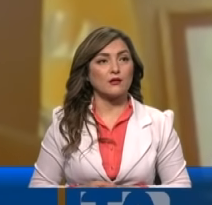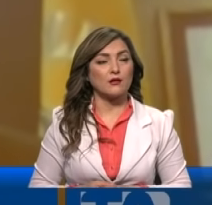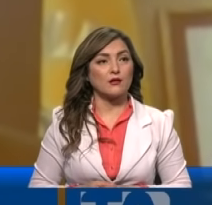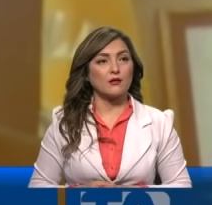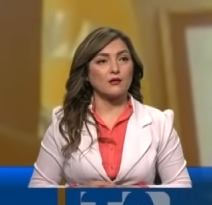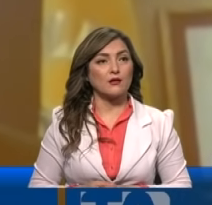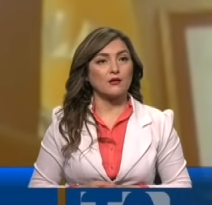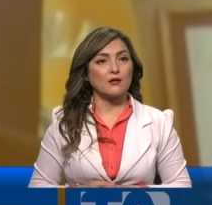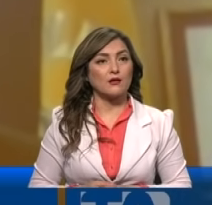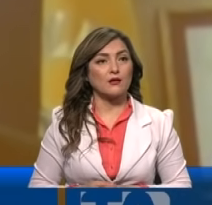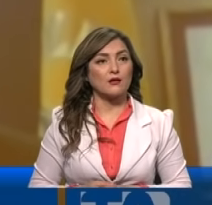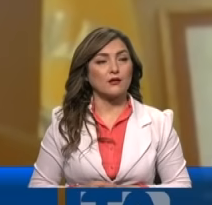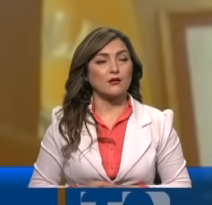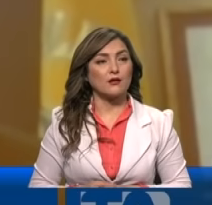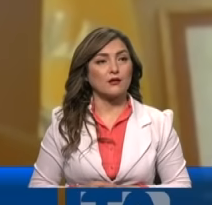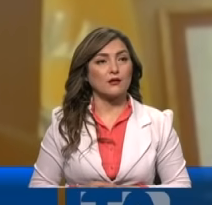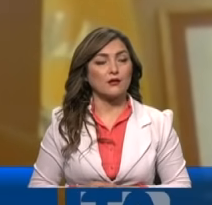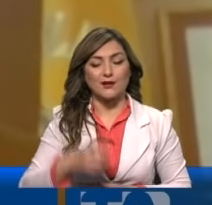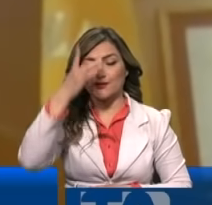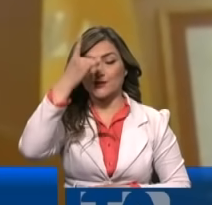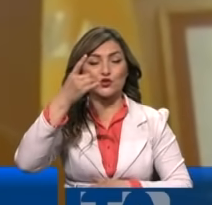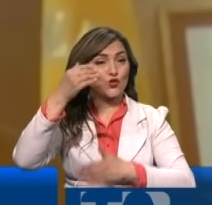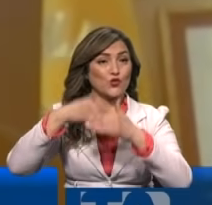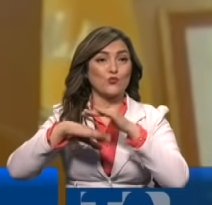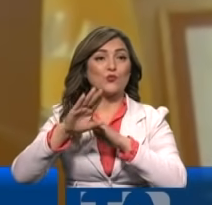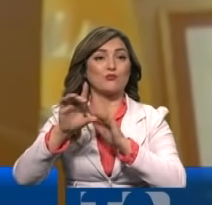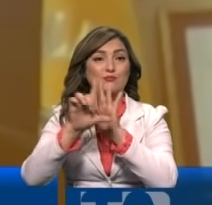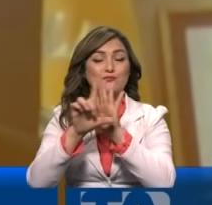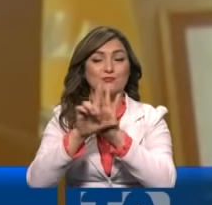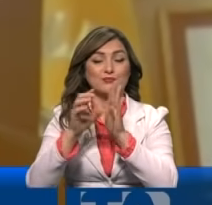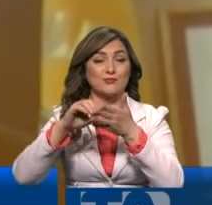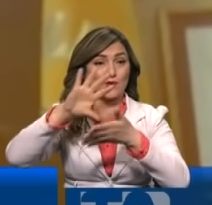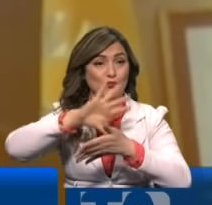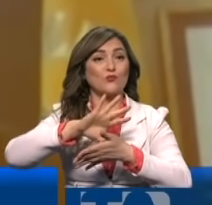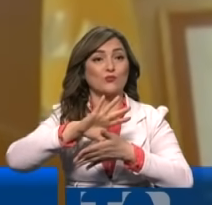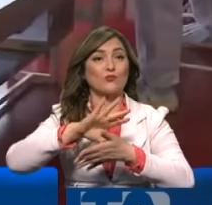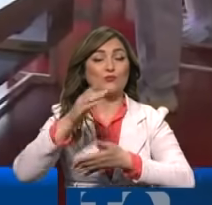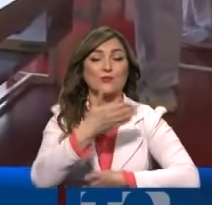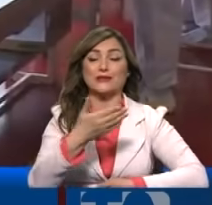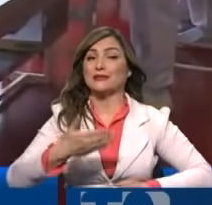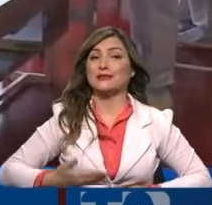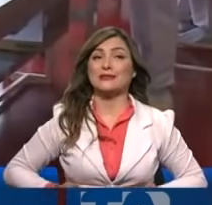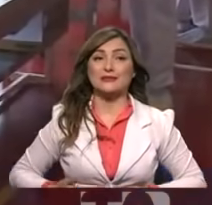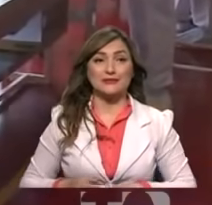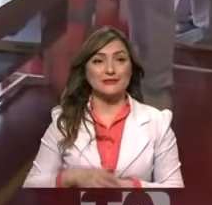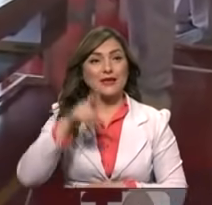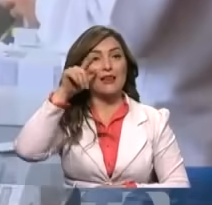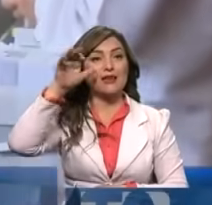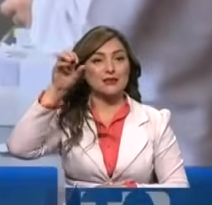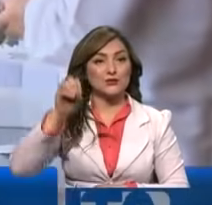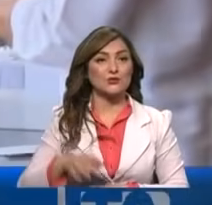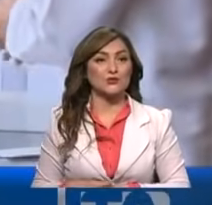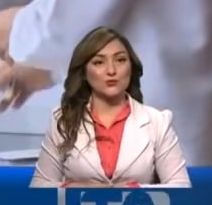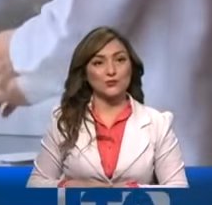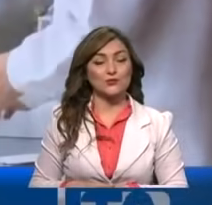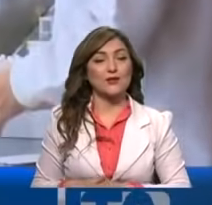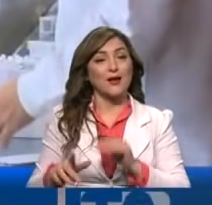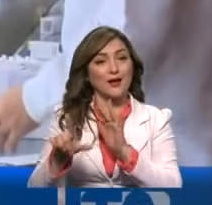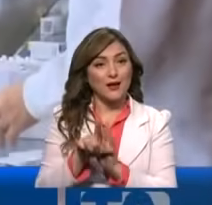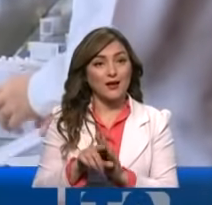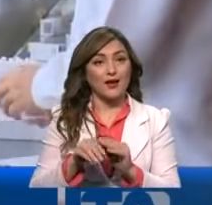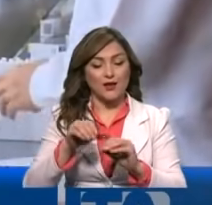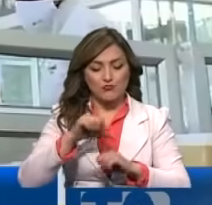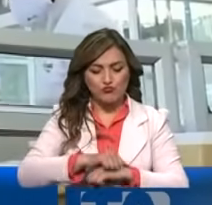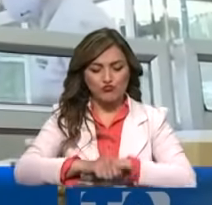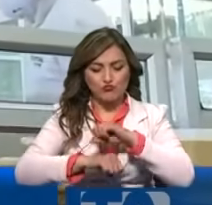la decisión del envío a la Asamblea Nacional por parte del presidente de la República, Guillermo Lasso. El funcionario ratificó que la ley en construcción